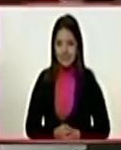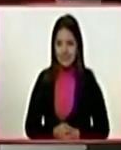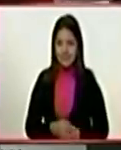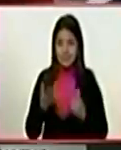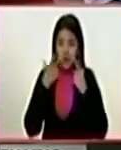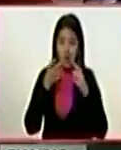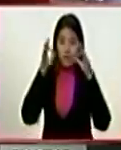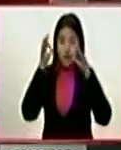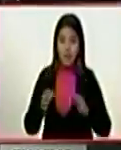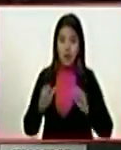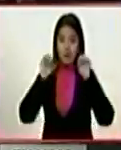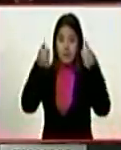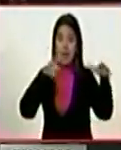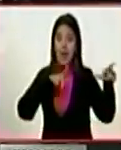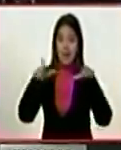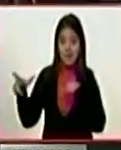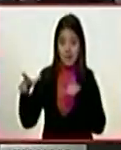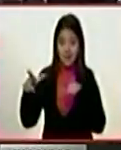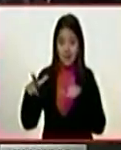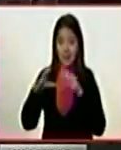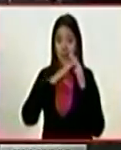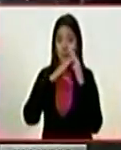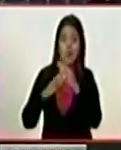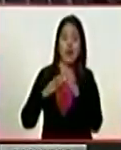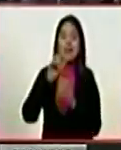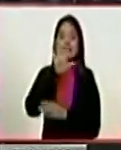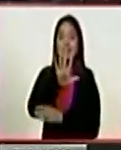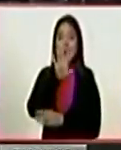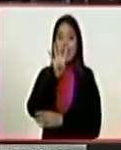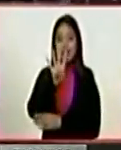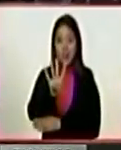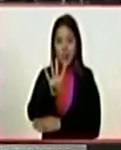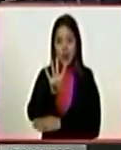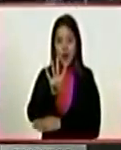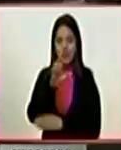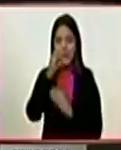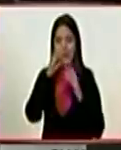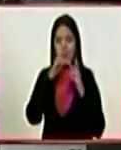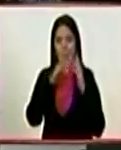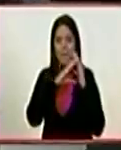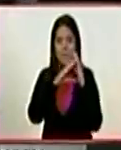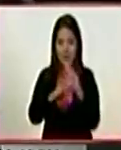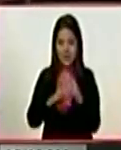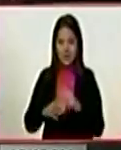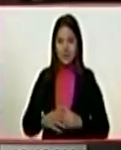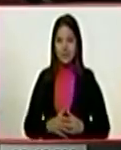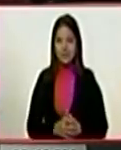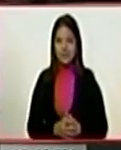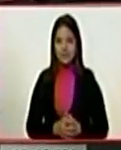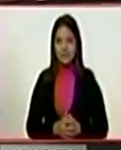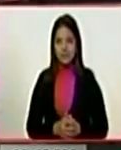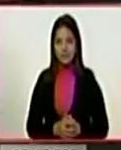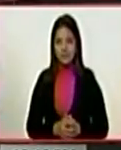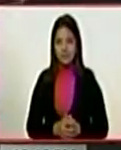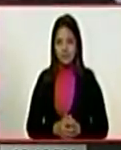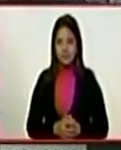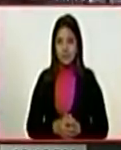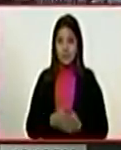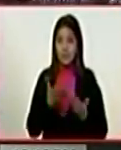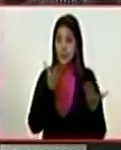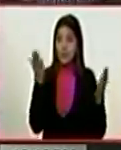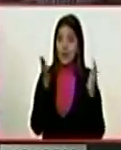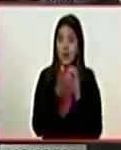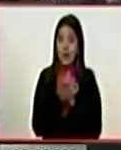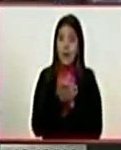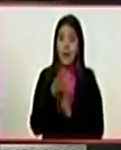dejar formalmente activada la ruta número 54 del Metrobús. Compañeros, operadores de Metrobús, colegas